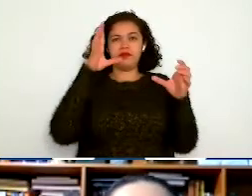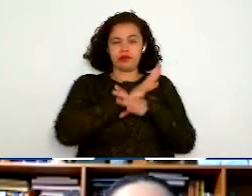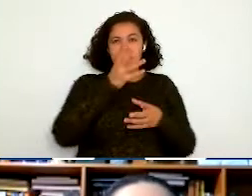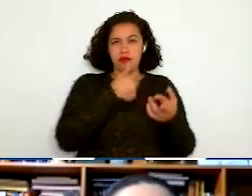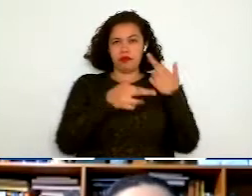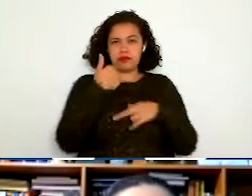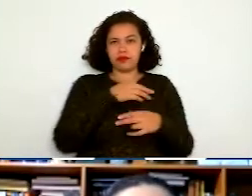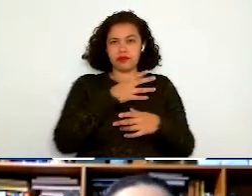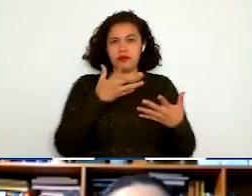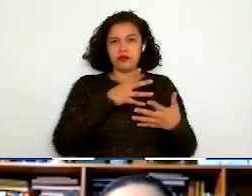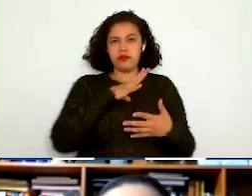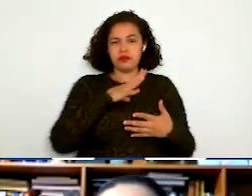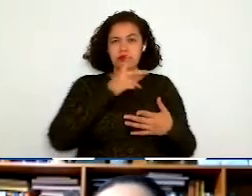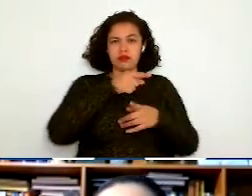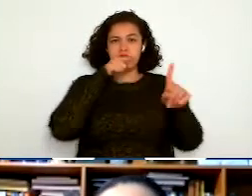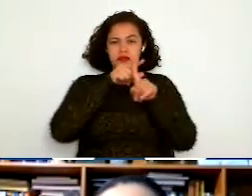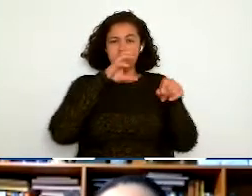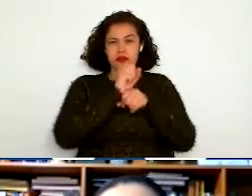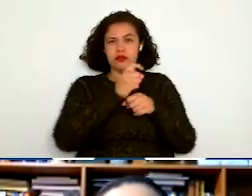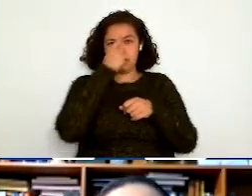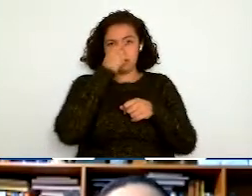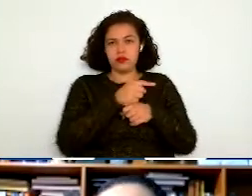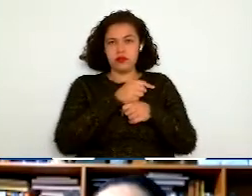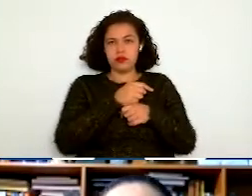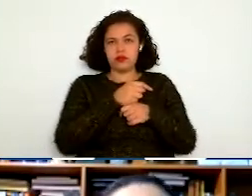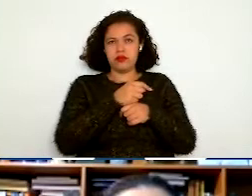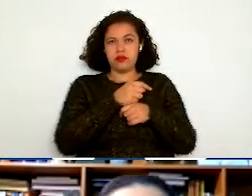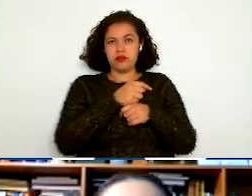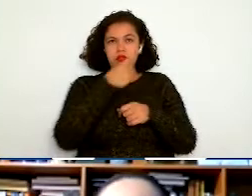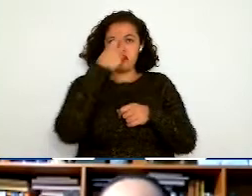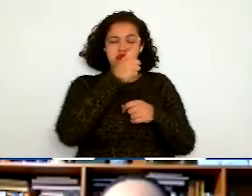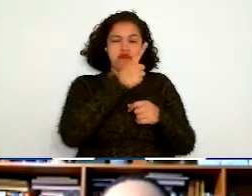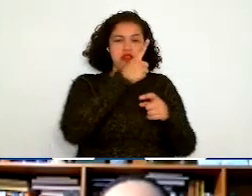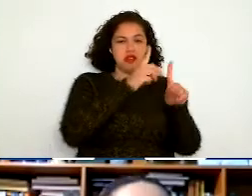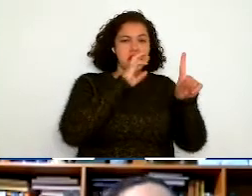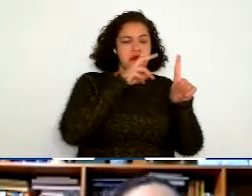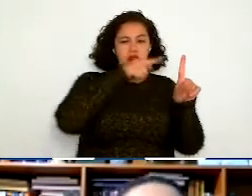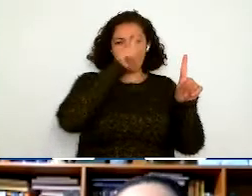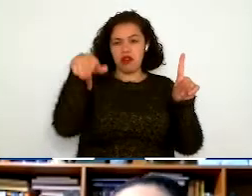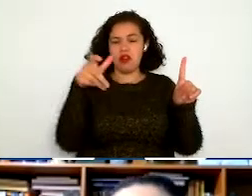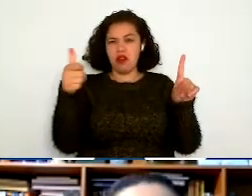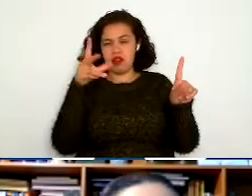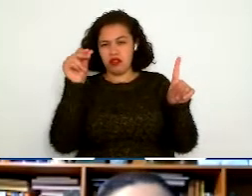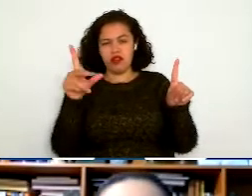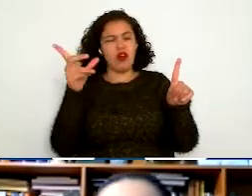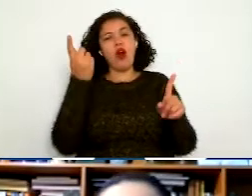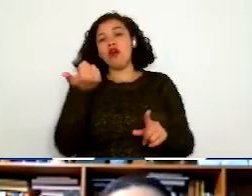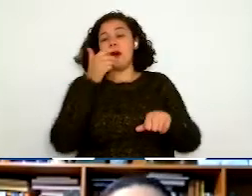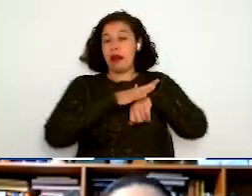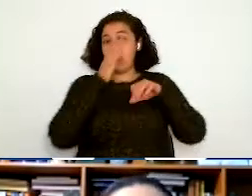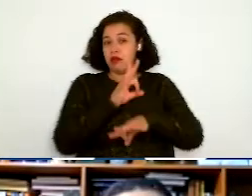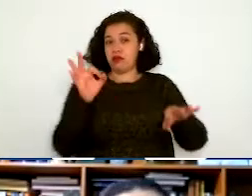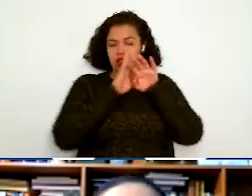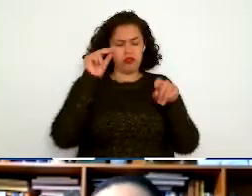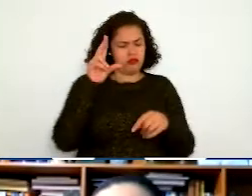intención no es que lleguemos al punto de decir una es mejor que otra, o hay que priorizar una por otra, no.